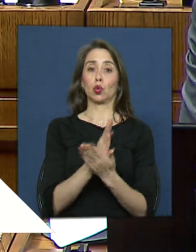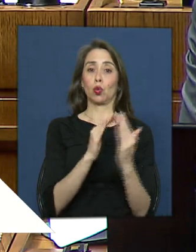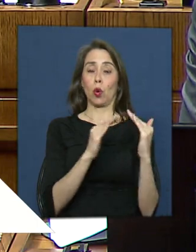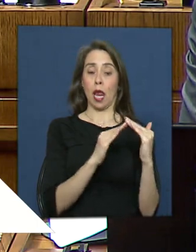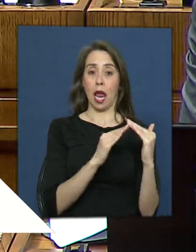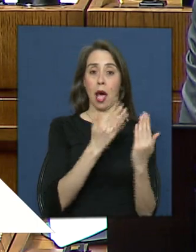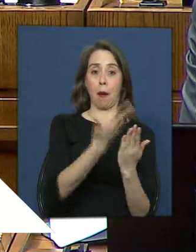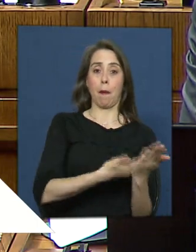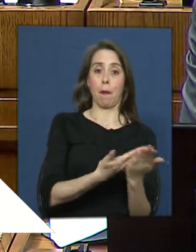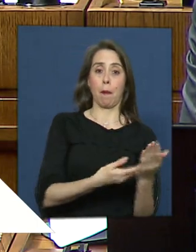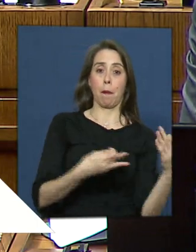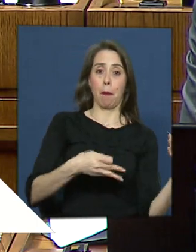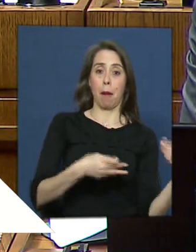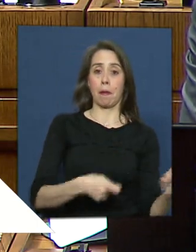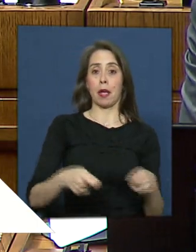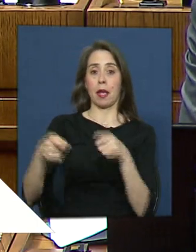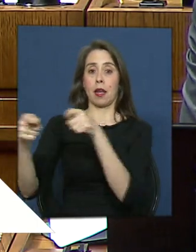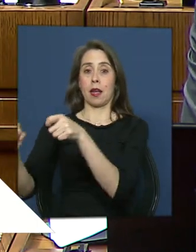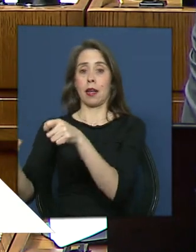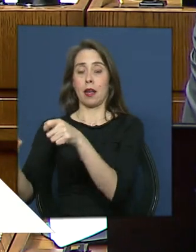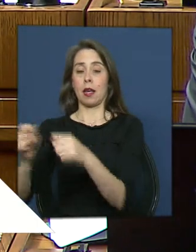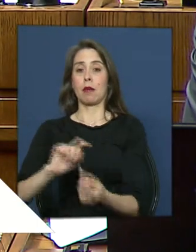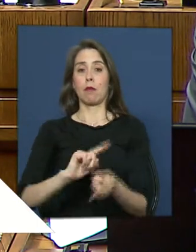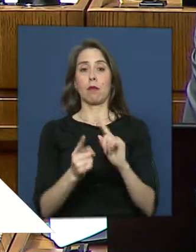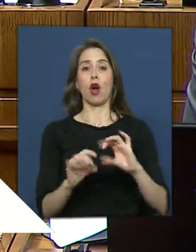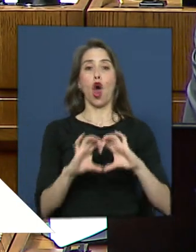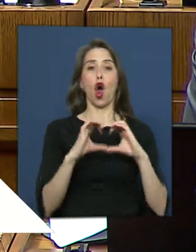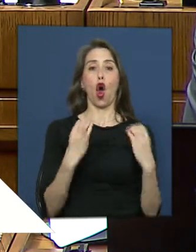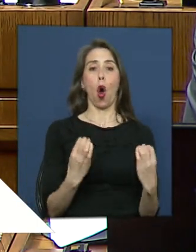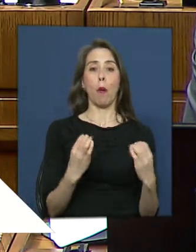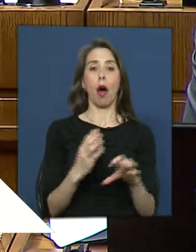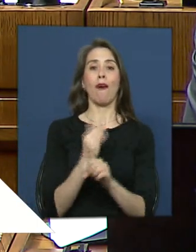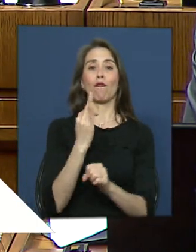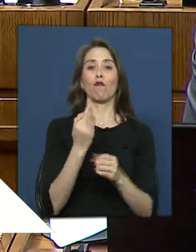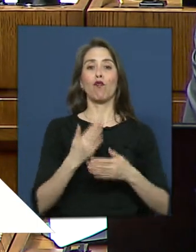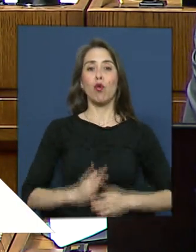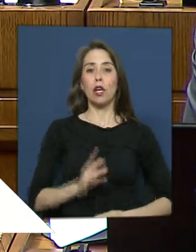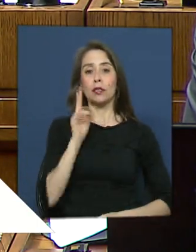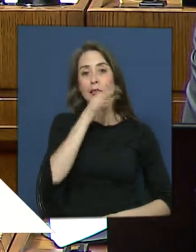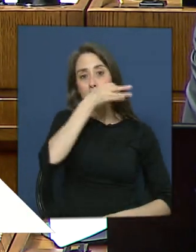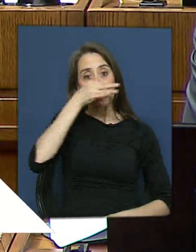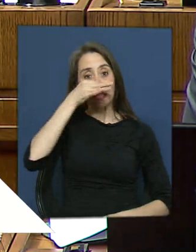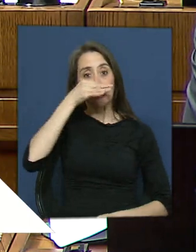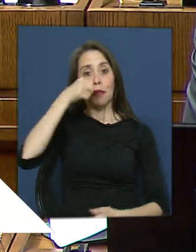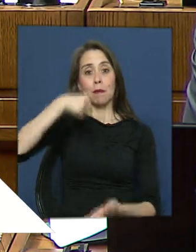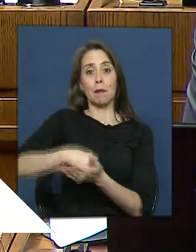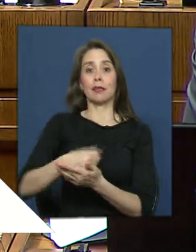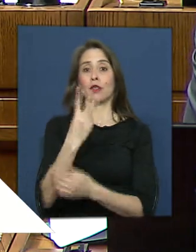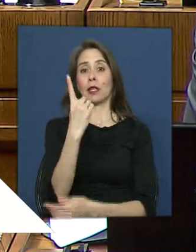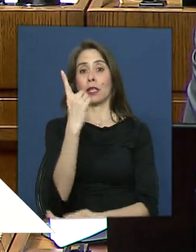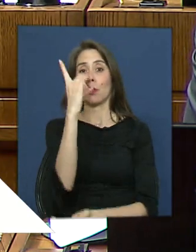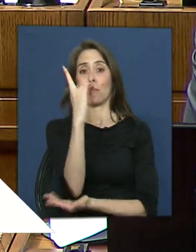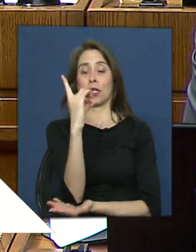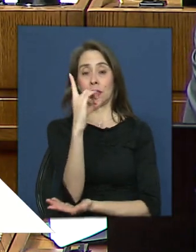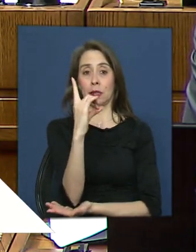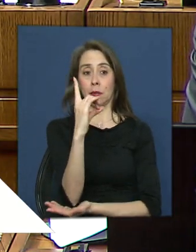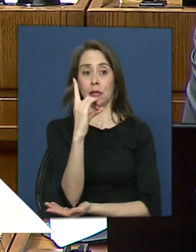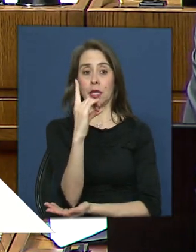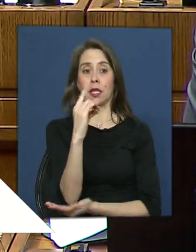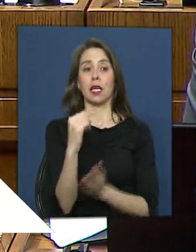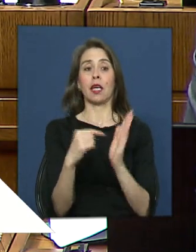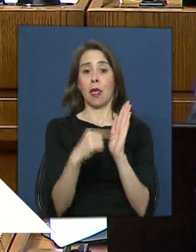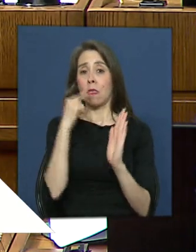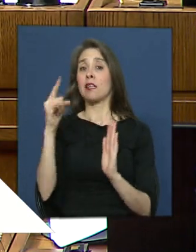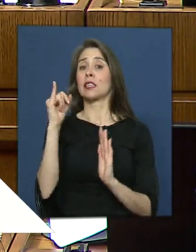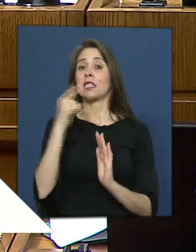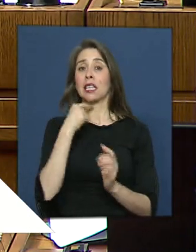los documentos necesarios para transformarse en corporaciones o fundaciones sin fines de lucro el 31 de diciembre, el solo hecho de manifestar la